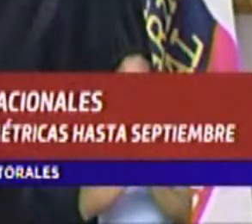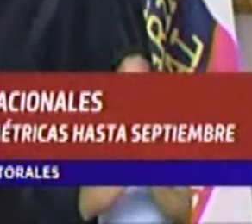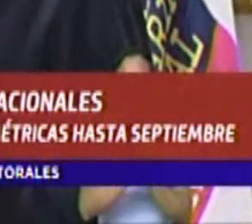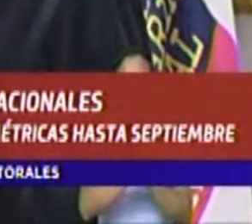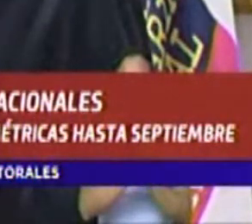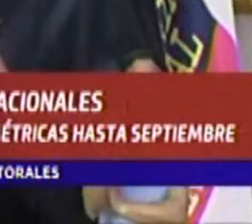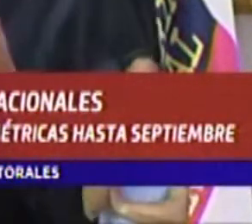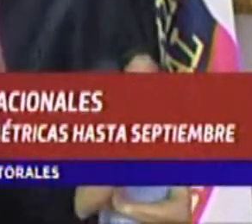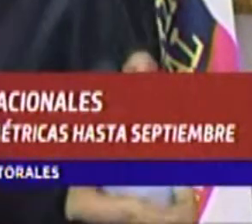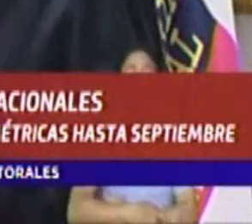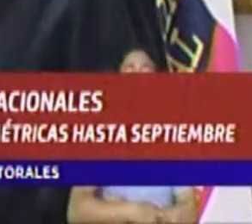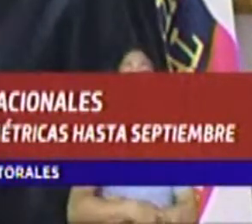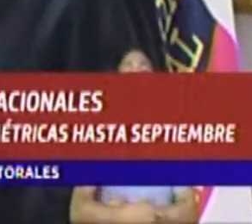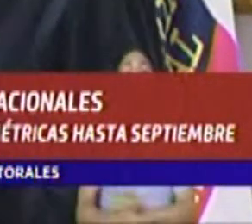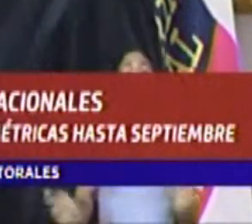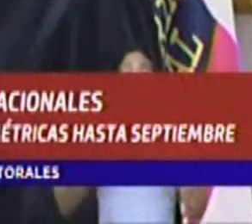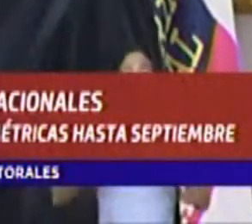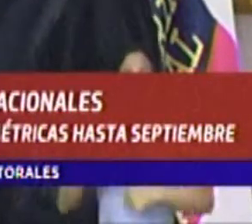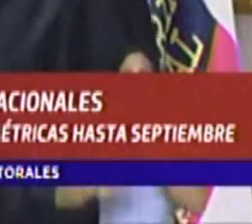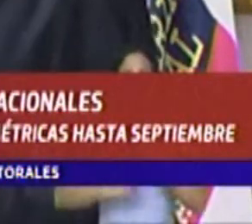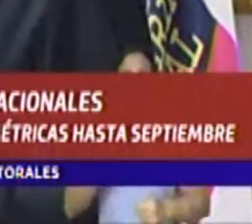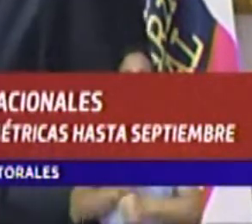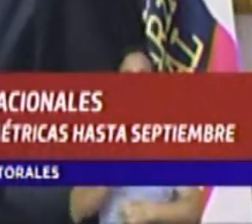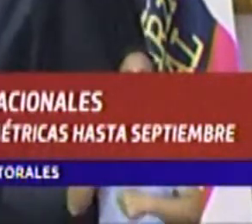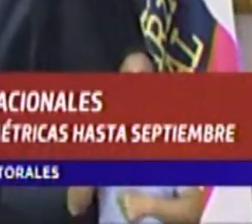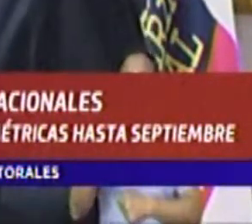157.800 y en el 2022